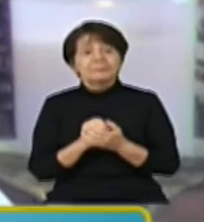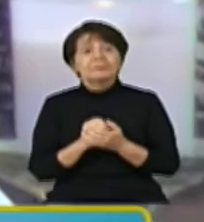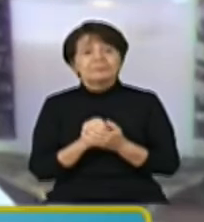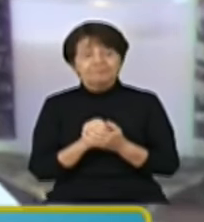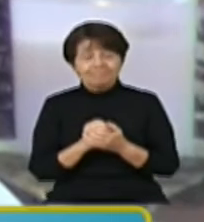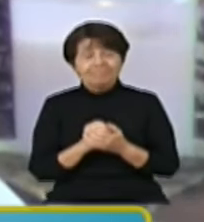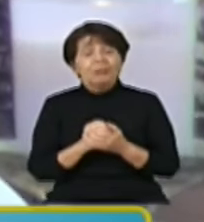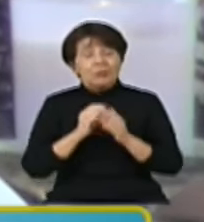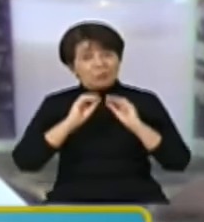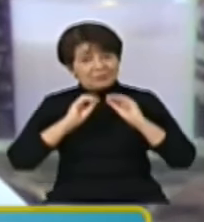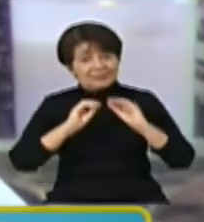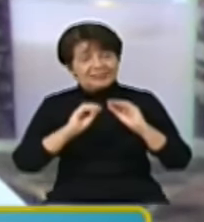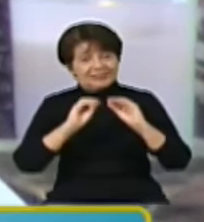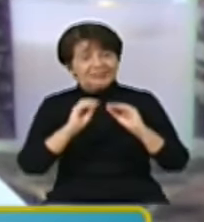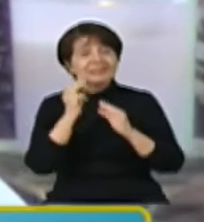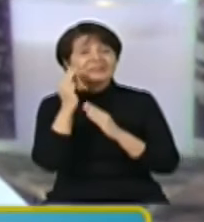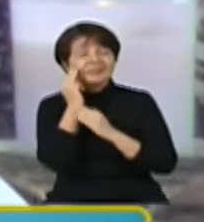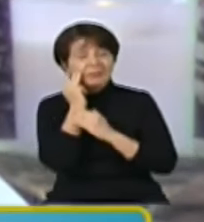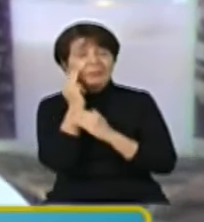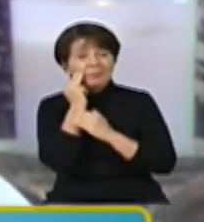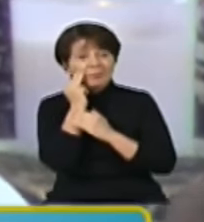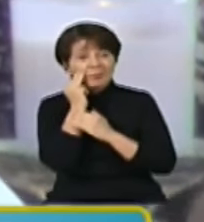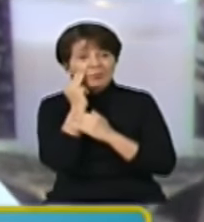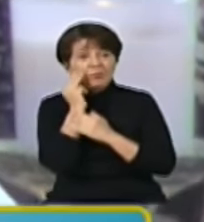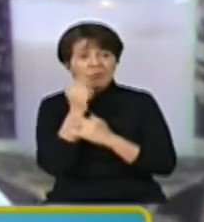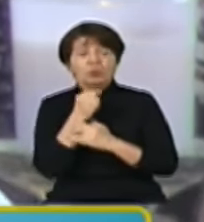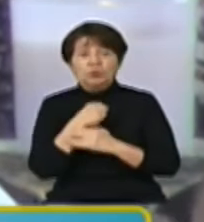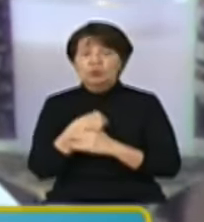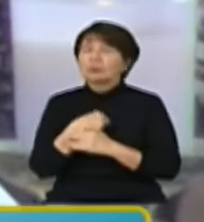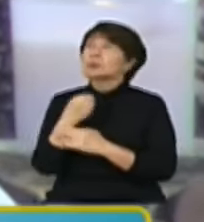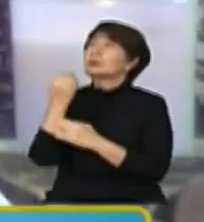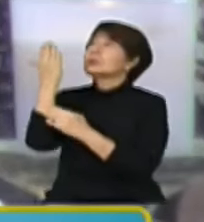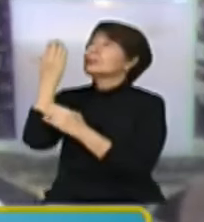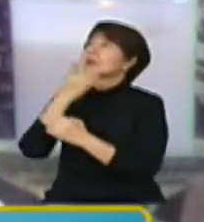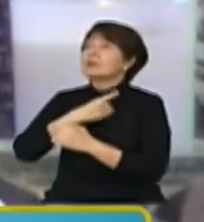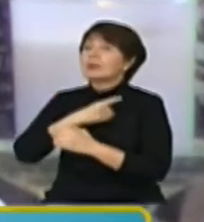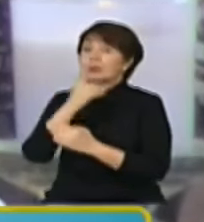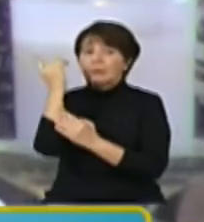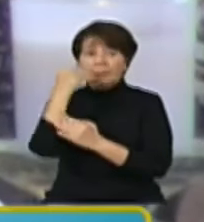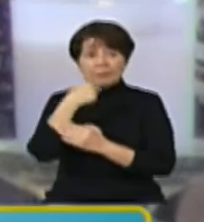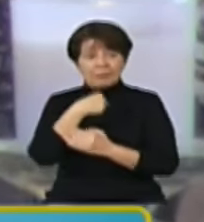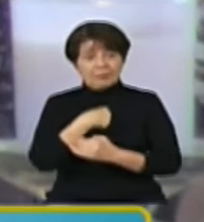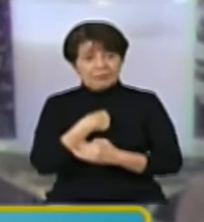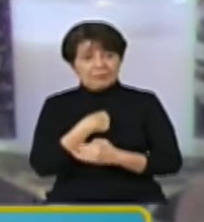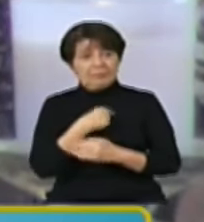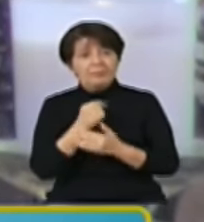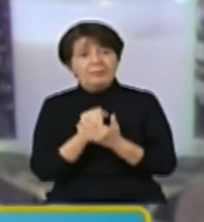Pedagogía de madre. Yo se la pido a Dios también para mí.